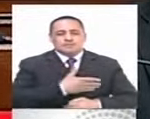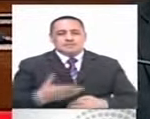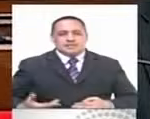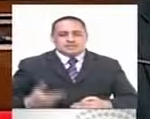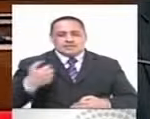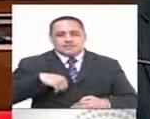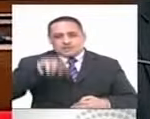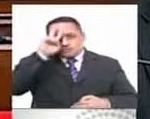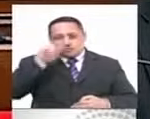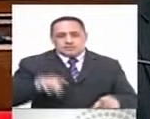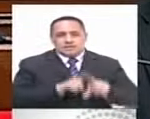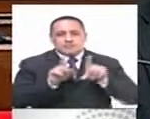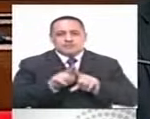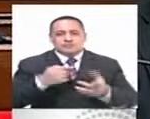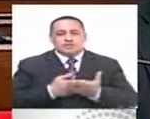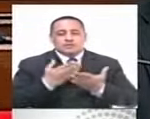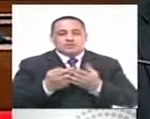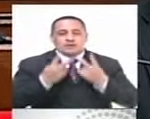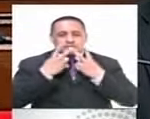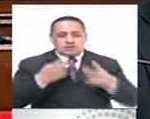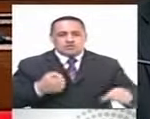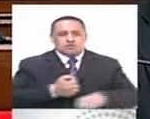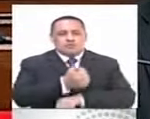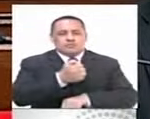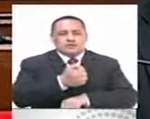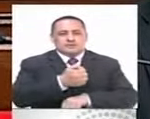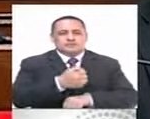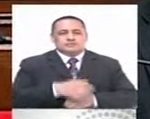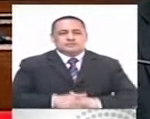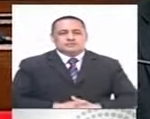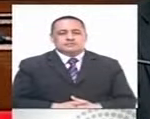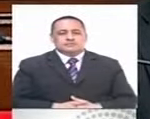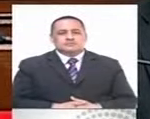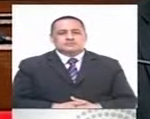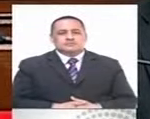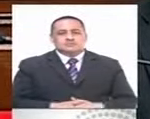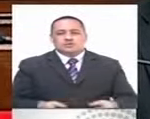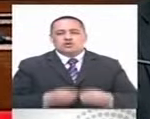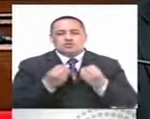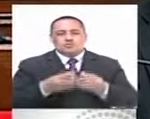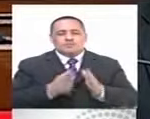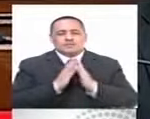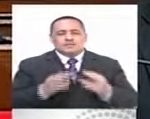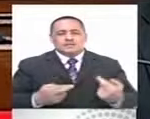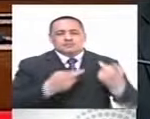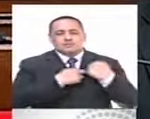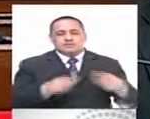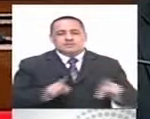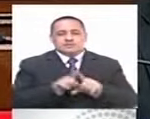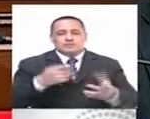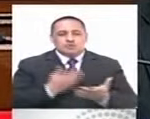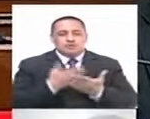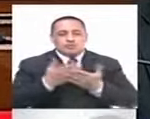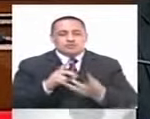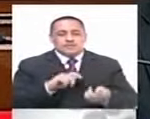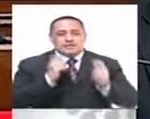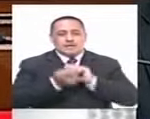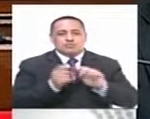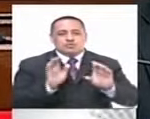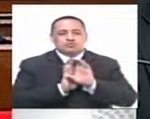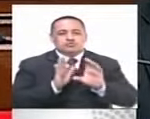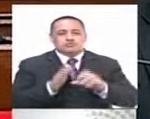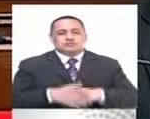República es equivalente a dar un golpe parlamentario. ¿Cómo exigir responsabilidad si proponen reformar la